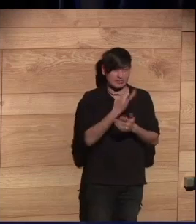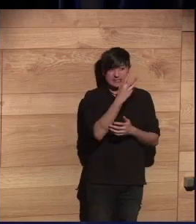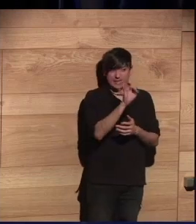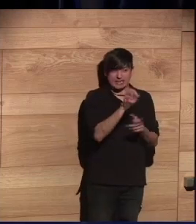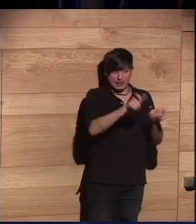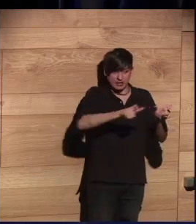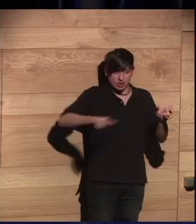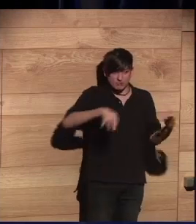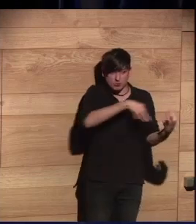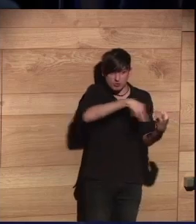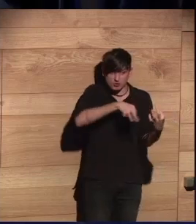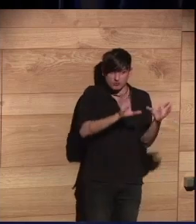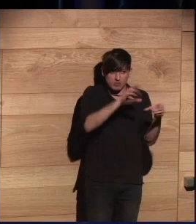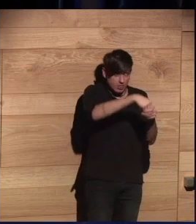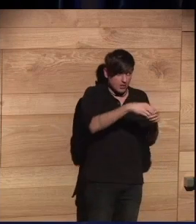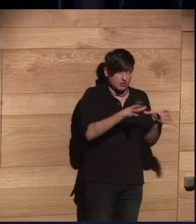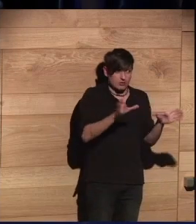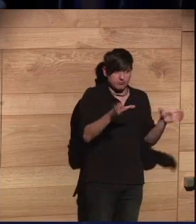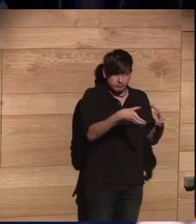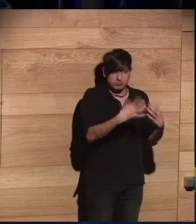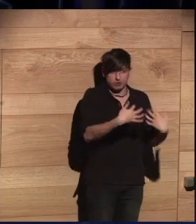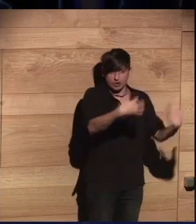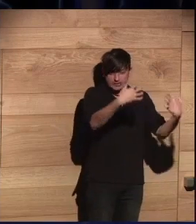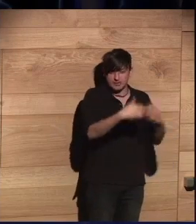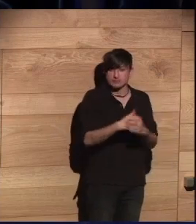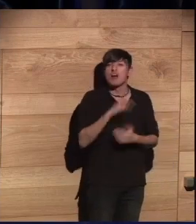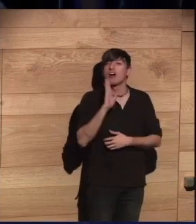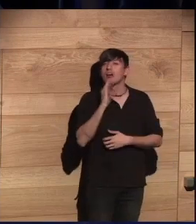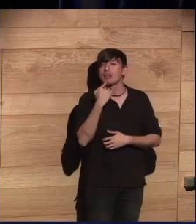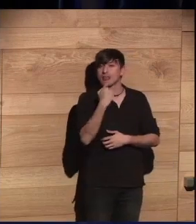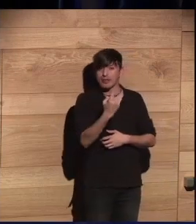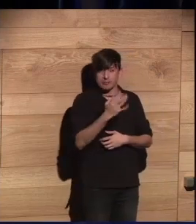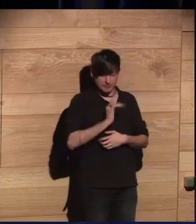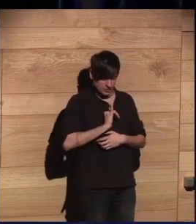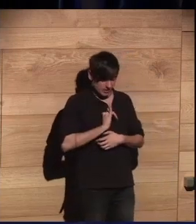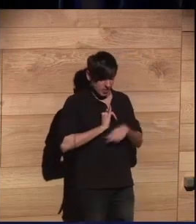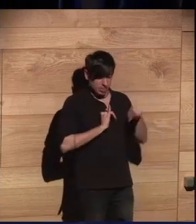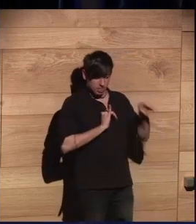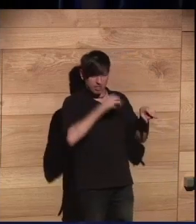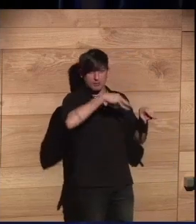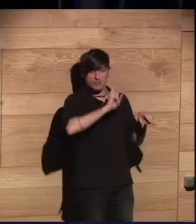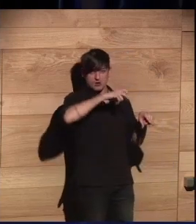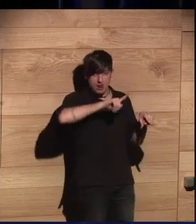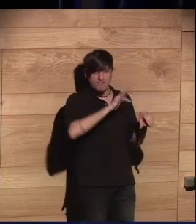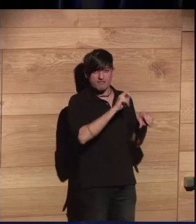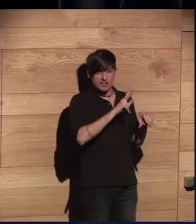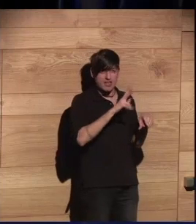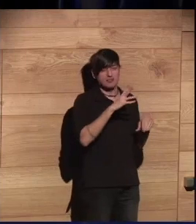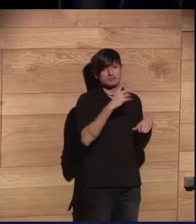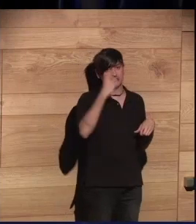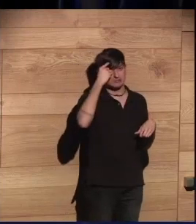músicos. Y cuando decías, perdona, es que cuando decías de la personalidad de Manuel de Falla, obsesiva,